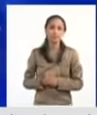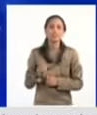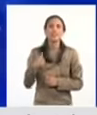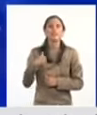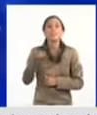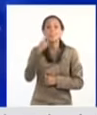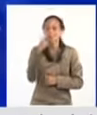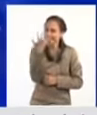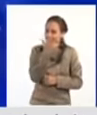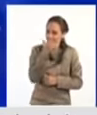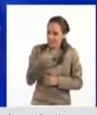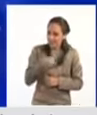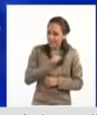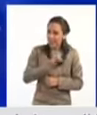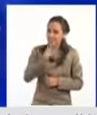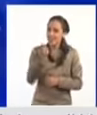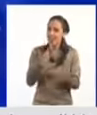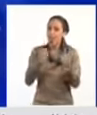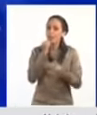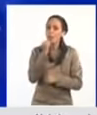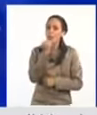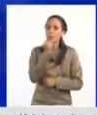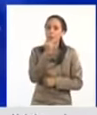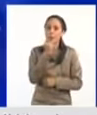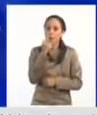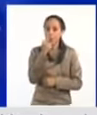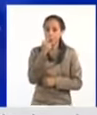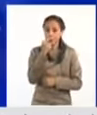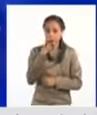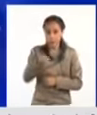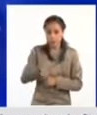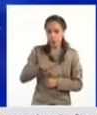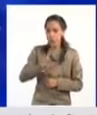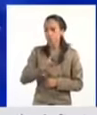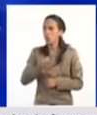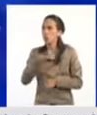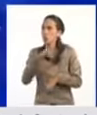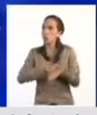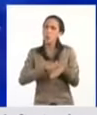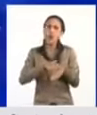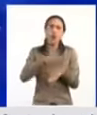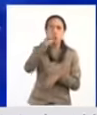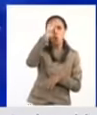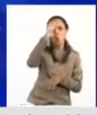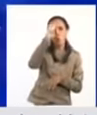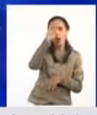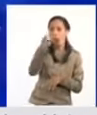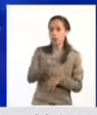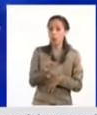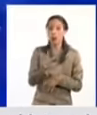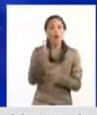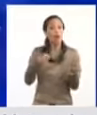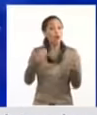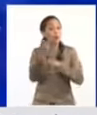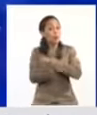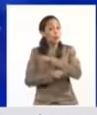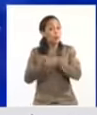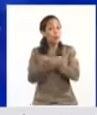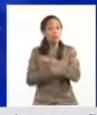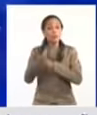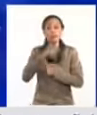tenemos también para, un problema que Cuba, que está, hay países que aíslan 21